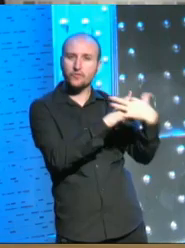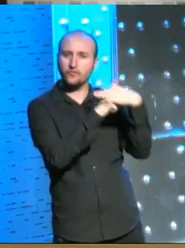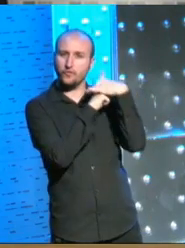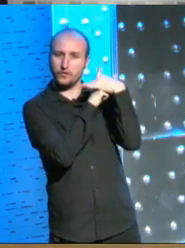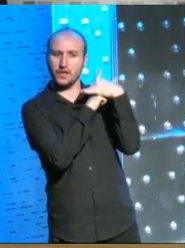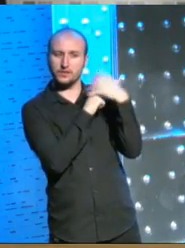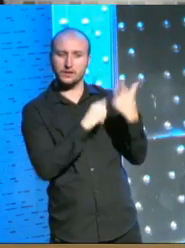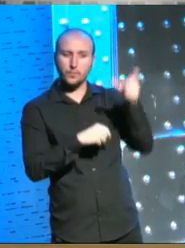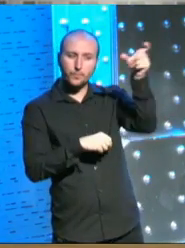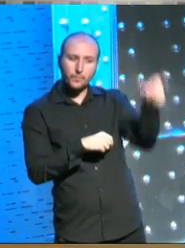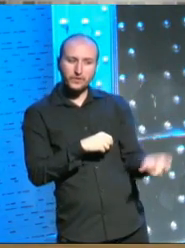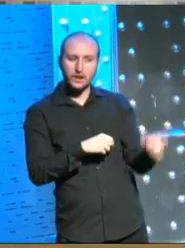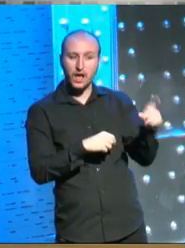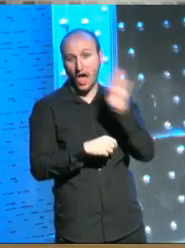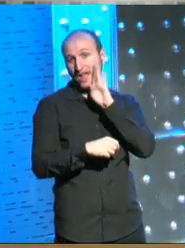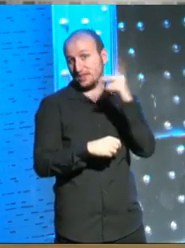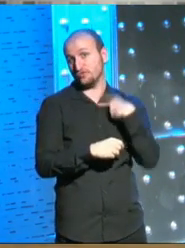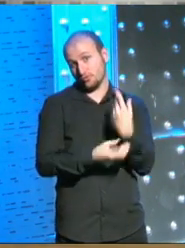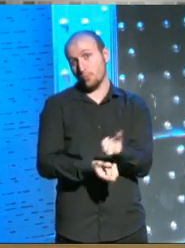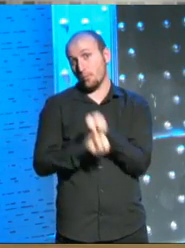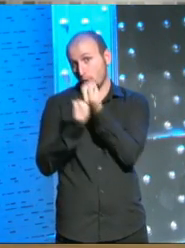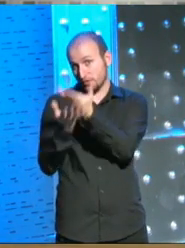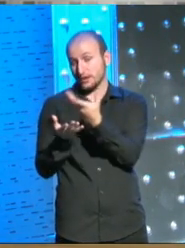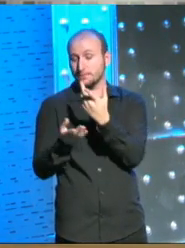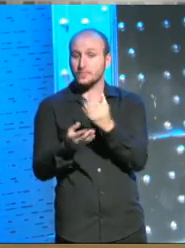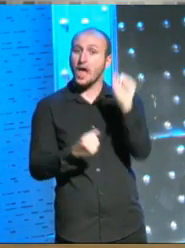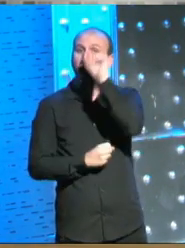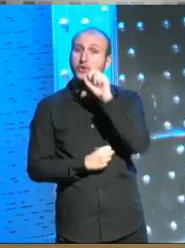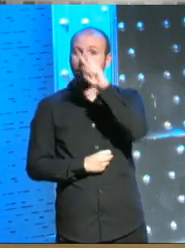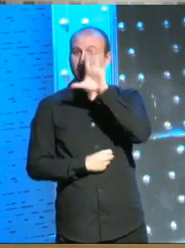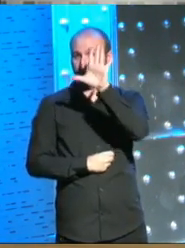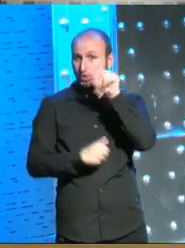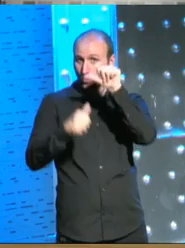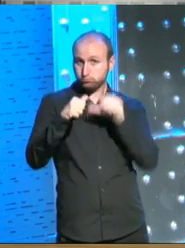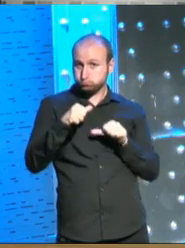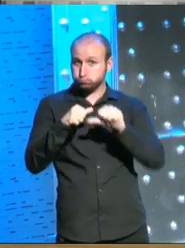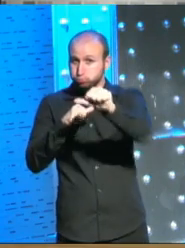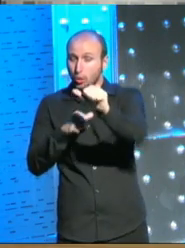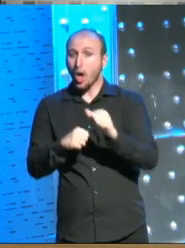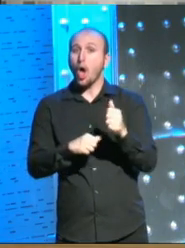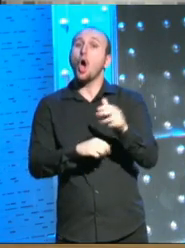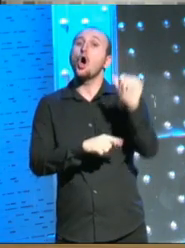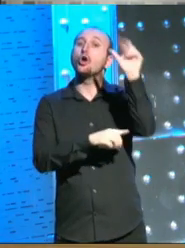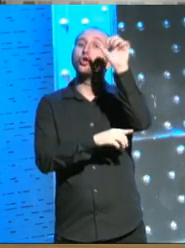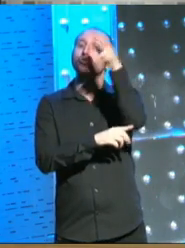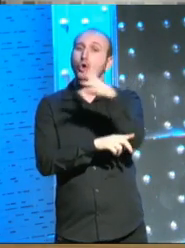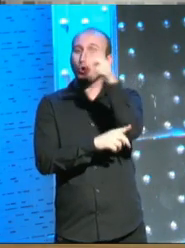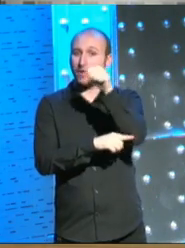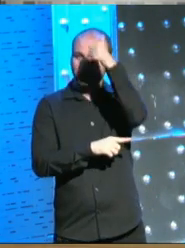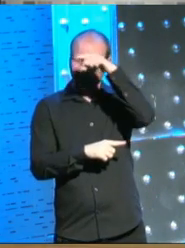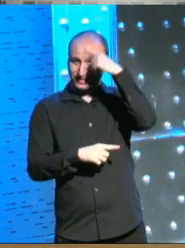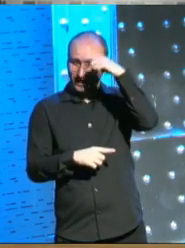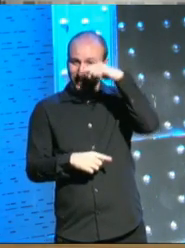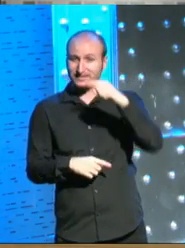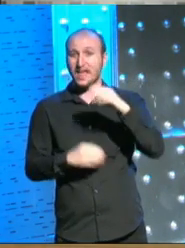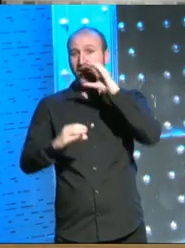del doctor Comandón, que antes he mencionado, ¿no? Y a partir del año 25 empieza a producir documentales científicos, rodará 200 en